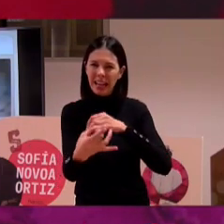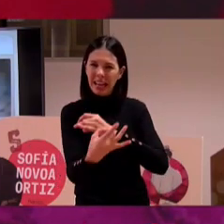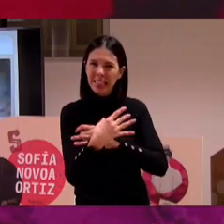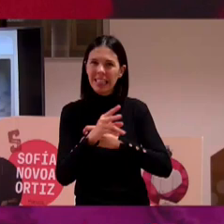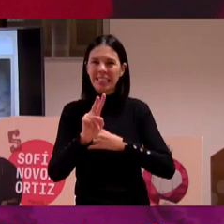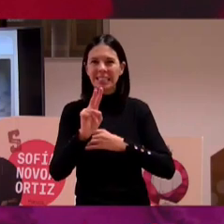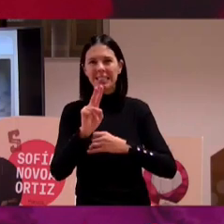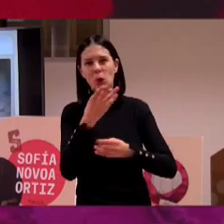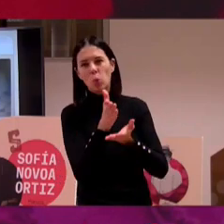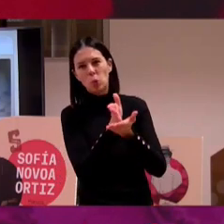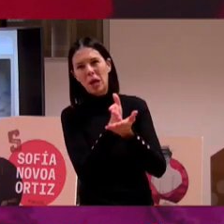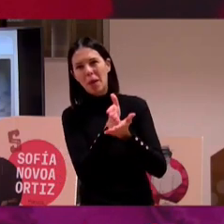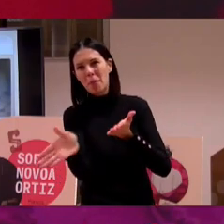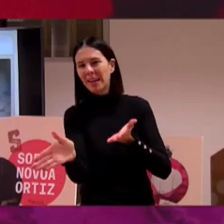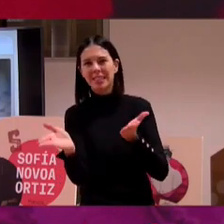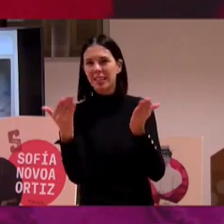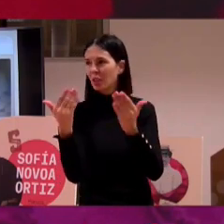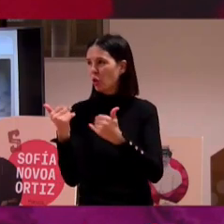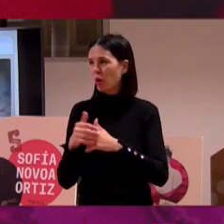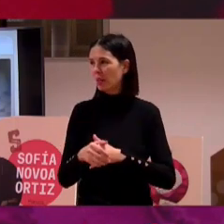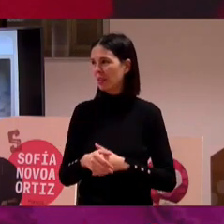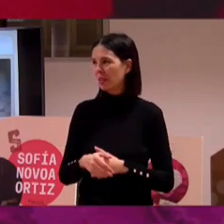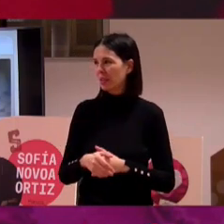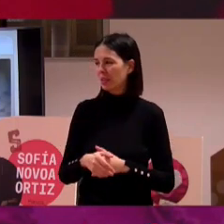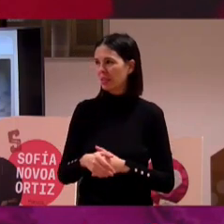segunda parte de eso, o sea,